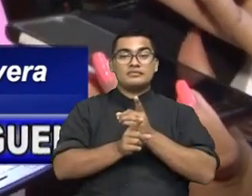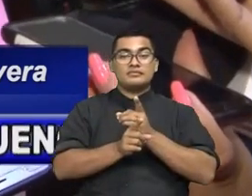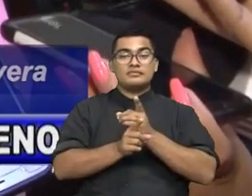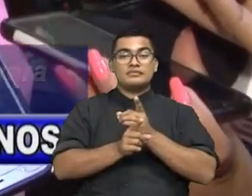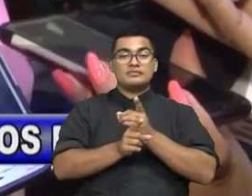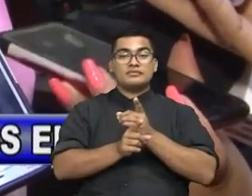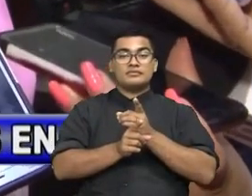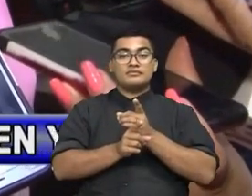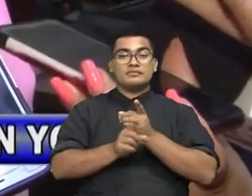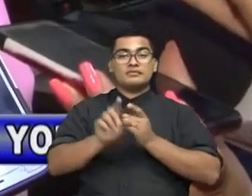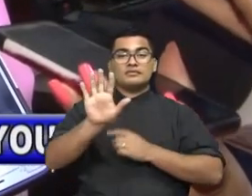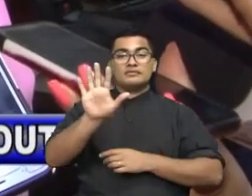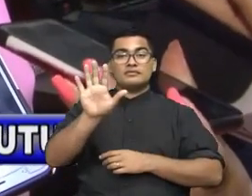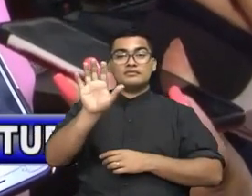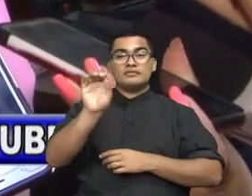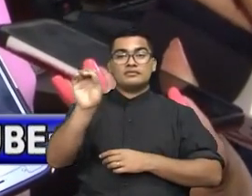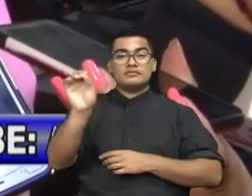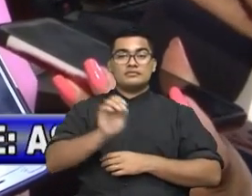el